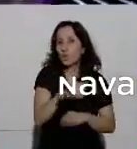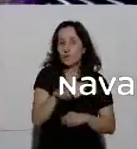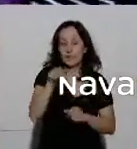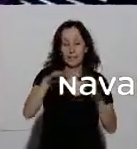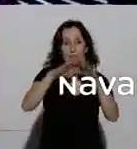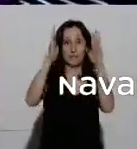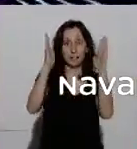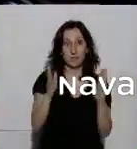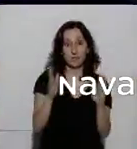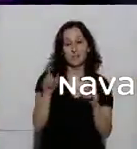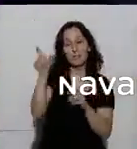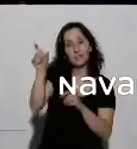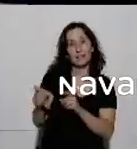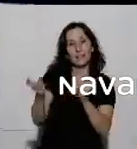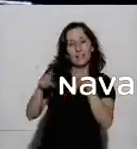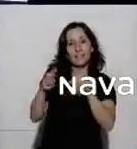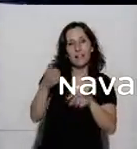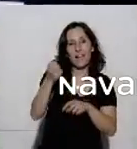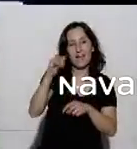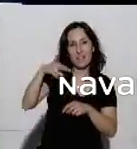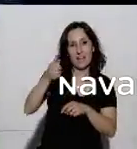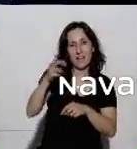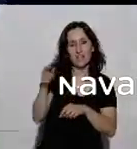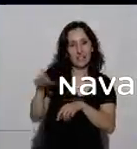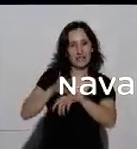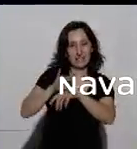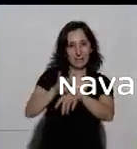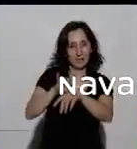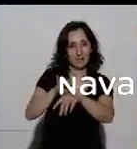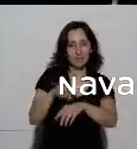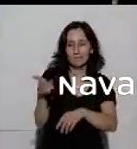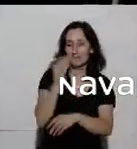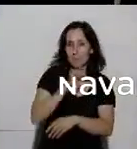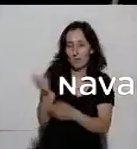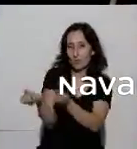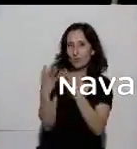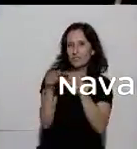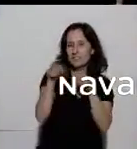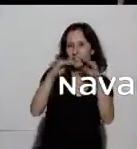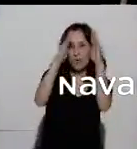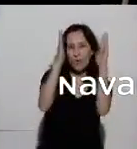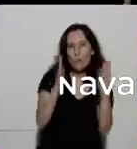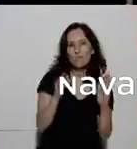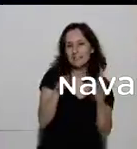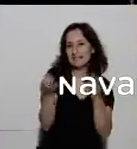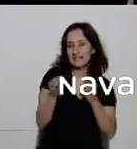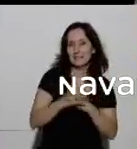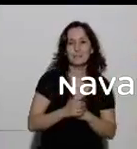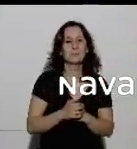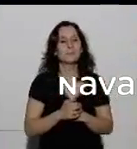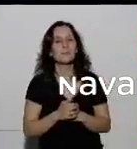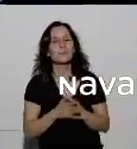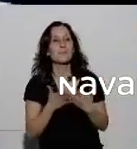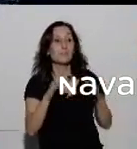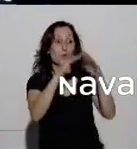con Ainara Bete. ¿Qué tal? Hola, buenas tardes. Es la guía de las cuevas y quién mejor que ella para explicarnos qué son estas cuevas de Zugarramurdi. Bueno,